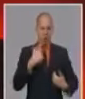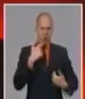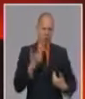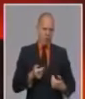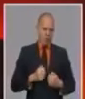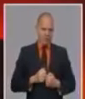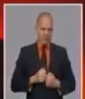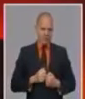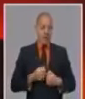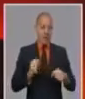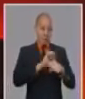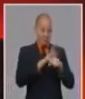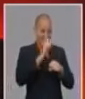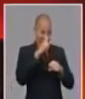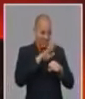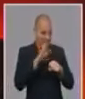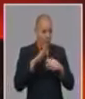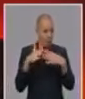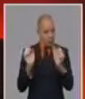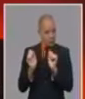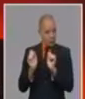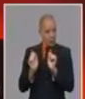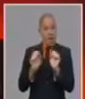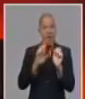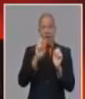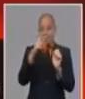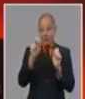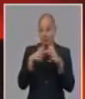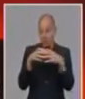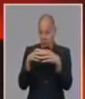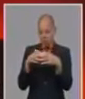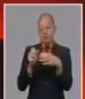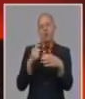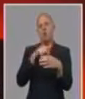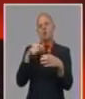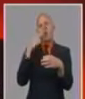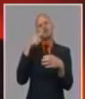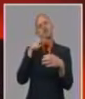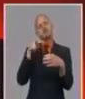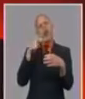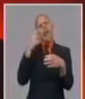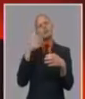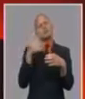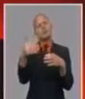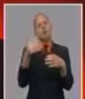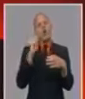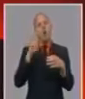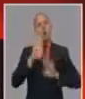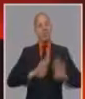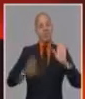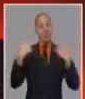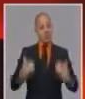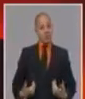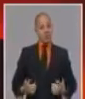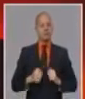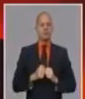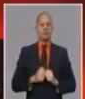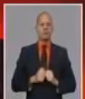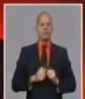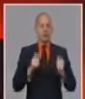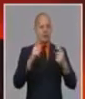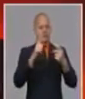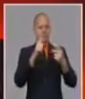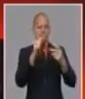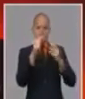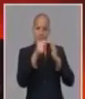inmunológico posterior a la COVID. Y encontramos 3 patrones. Y en los 3 patrones, sin profundizar mucho desde el punto de vista científico,